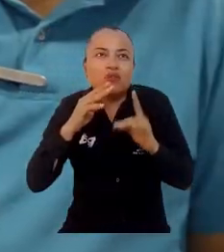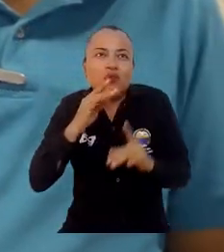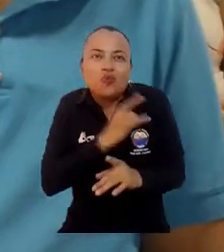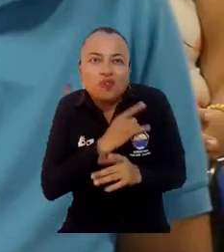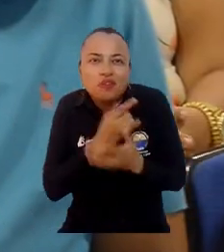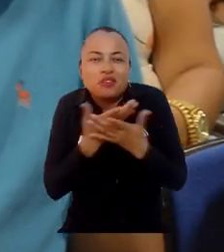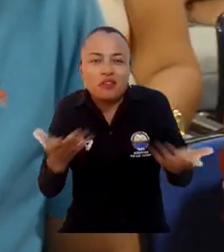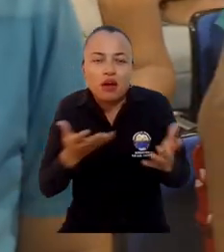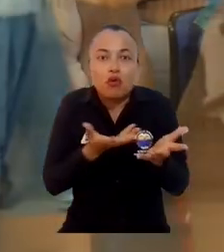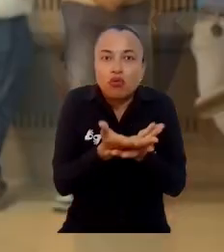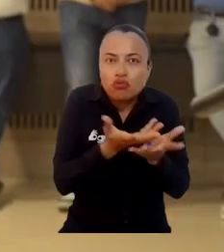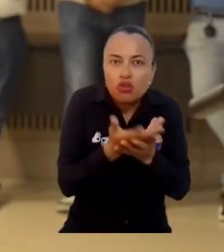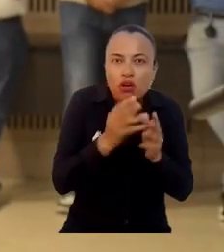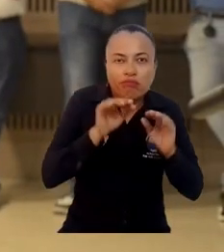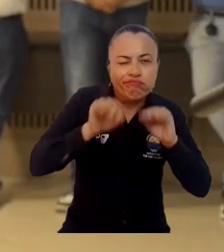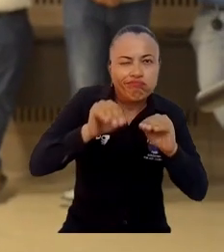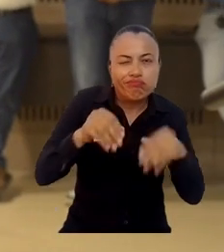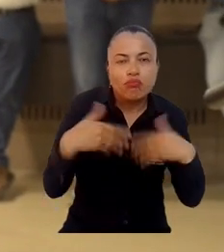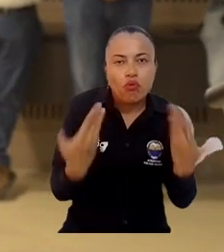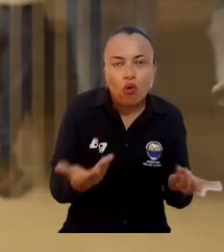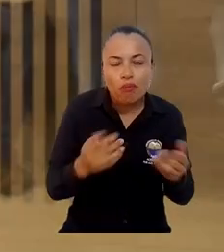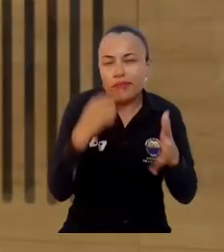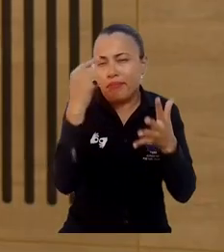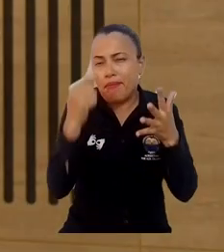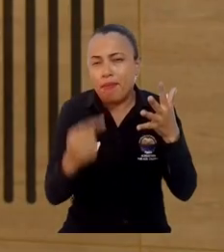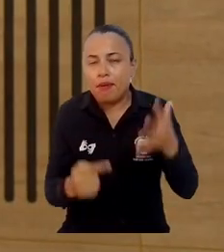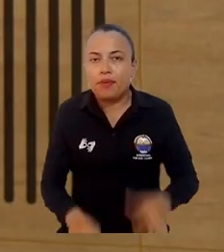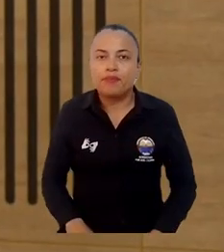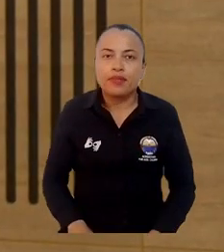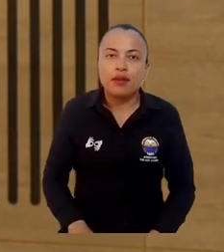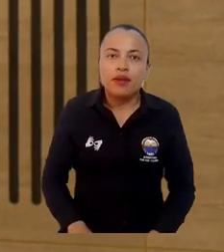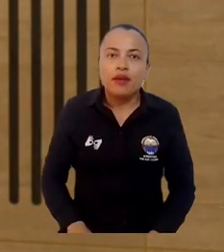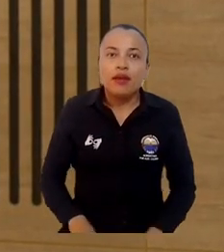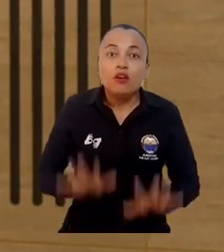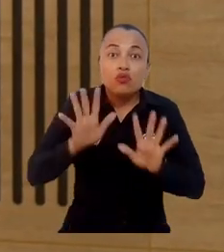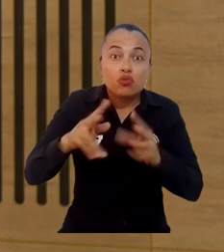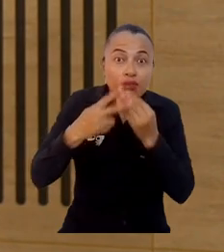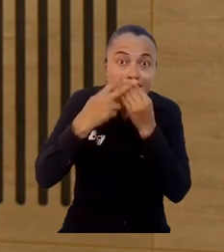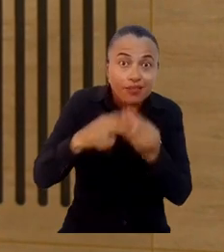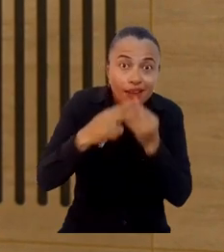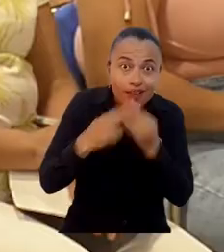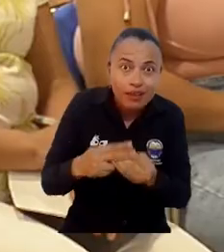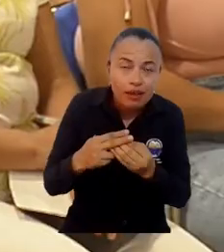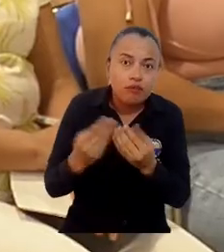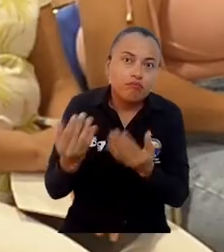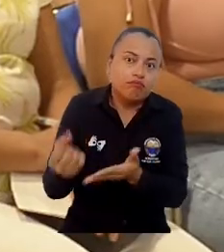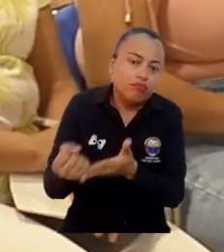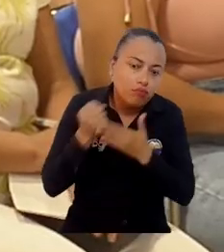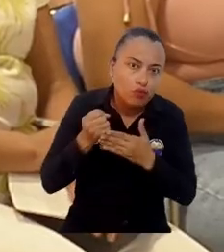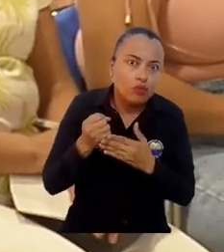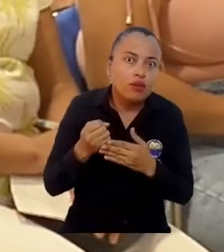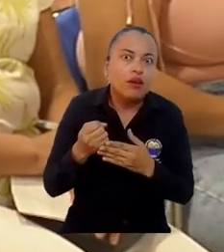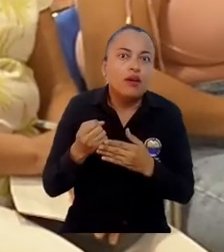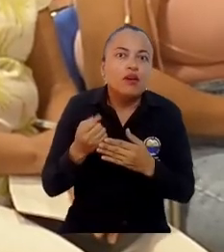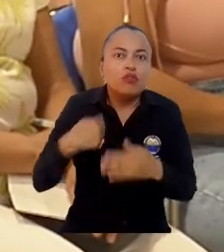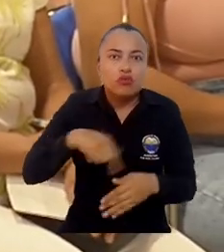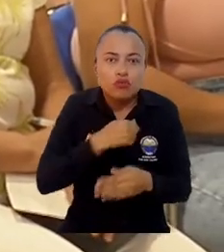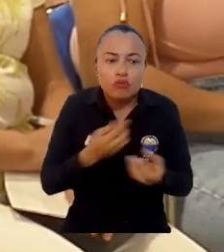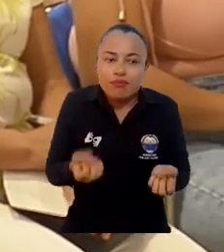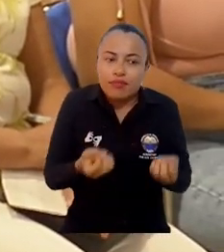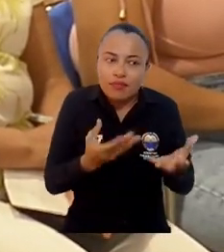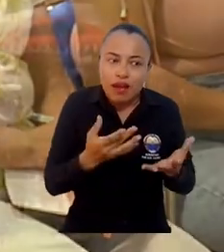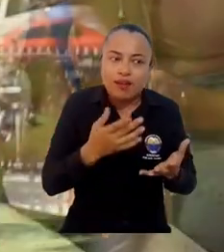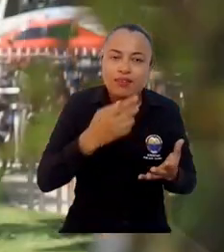vida universitaria, consejos de crianza, entre otros. Lo que escuchamos de los talleres nos va a servir para poder